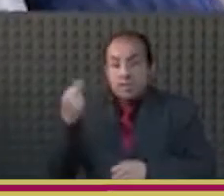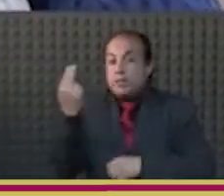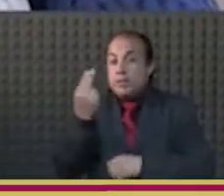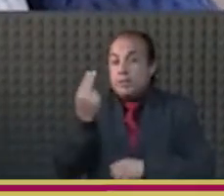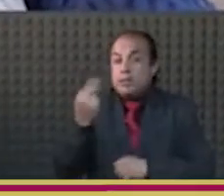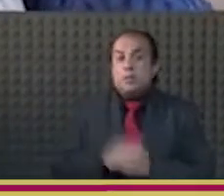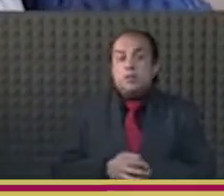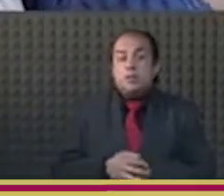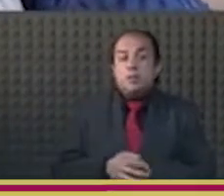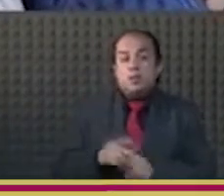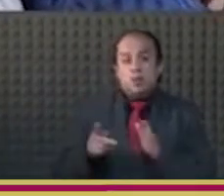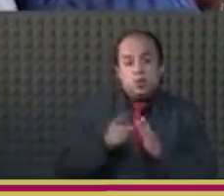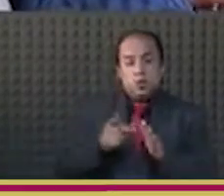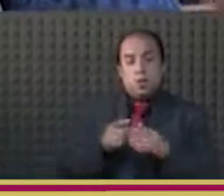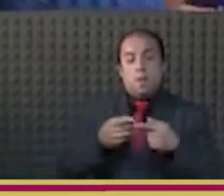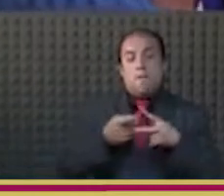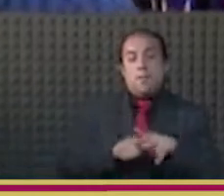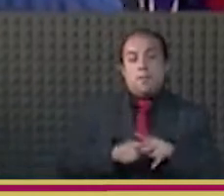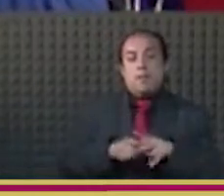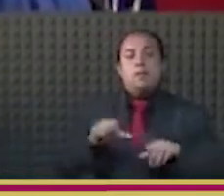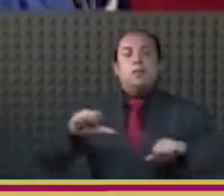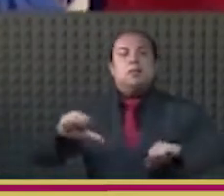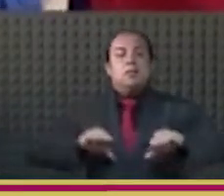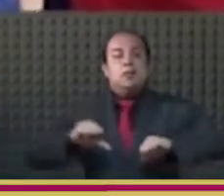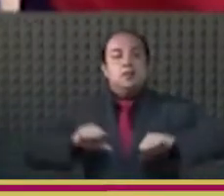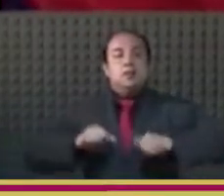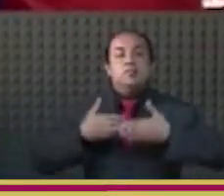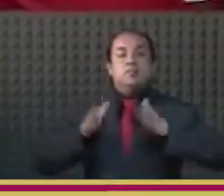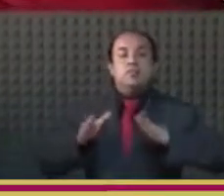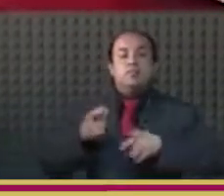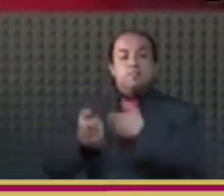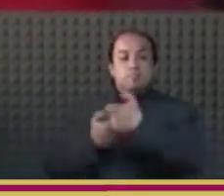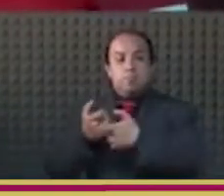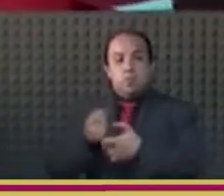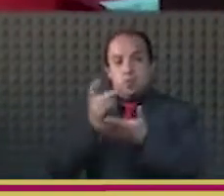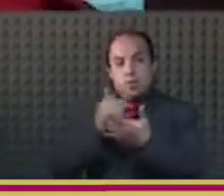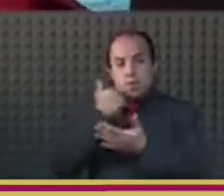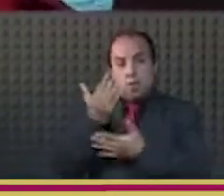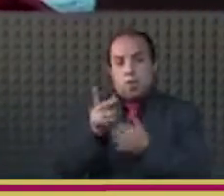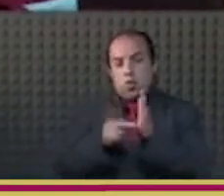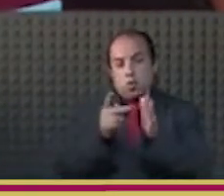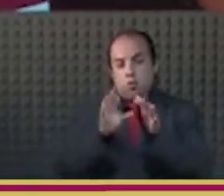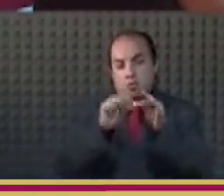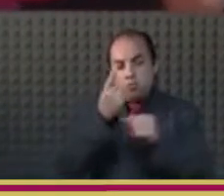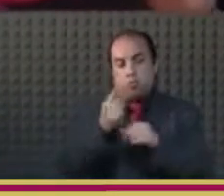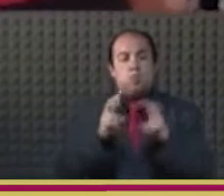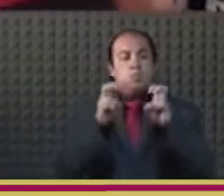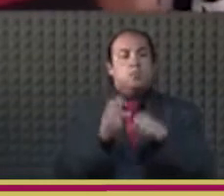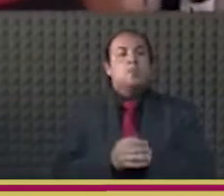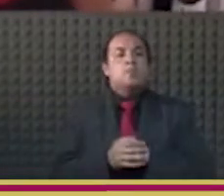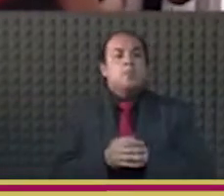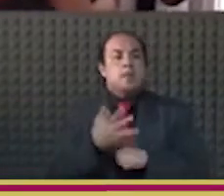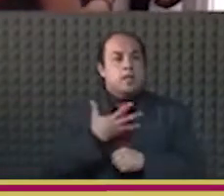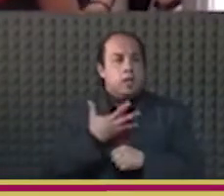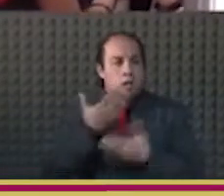sobre todo para volverse a enganchar en la activación económica. Solo quiero enfatizar también un dato que da cuenta de lo realizado por el